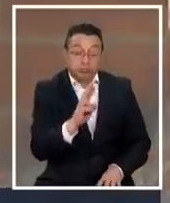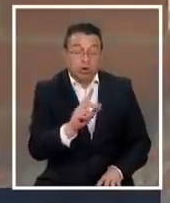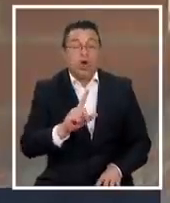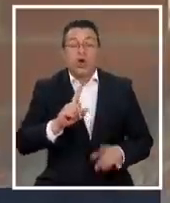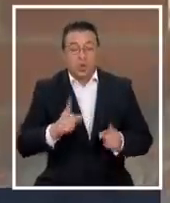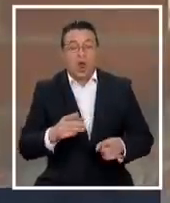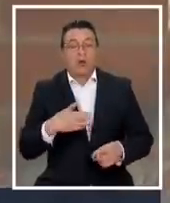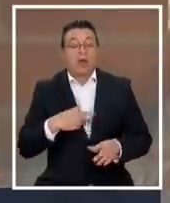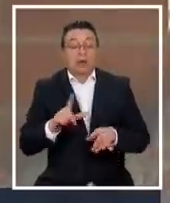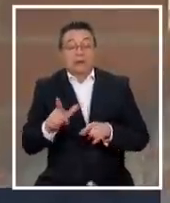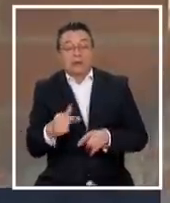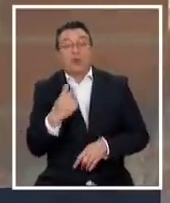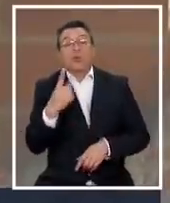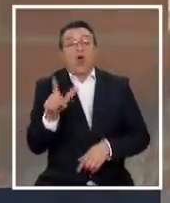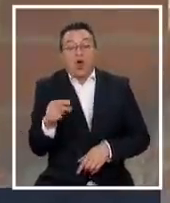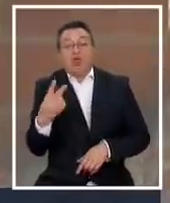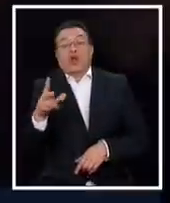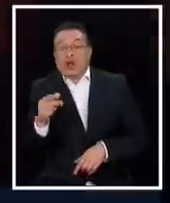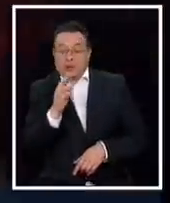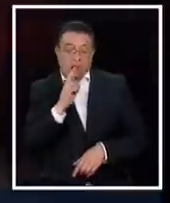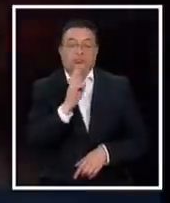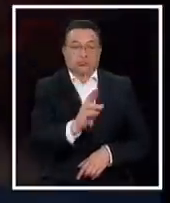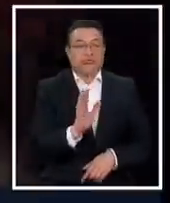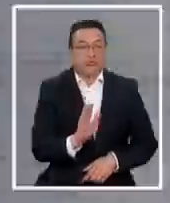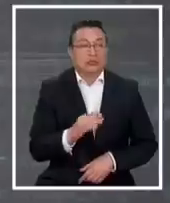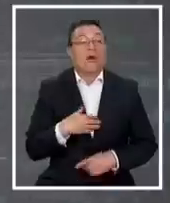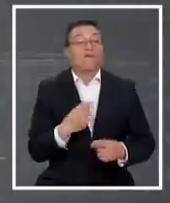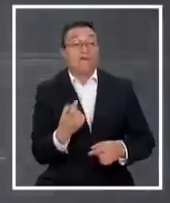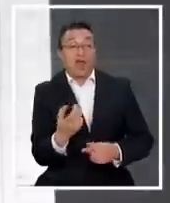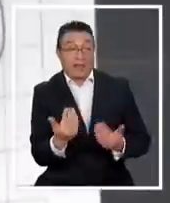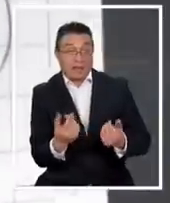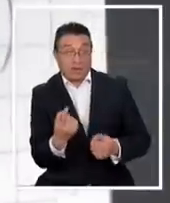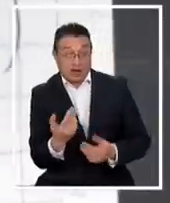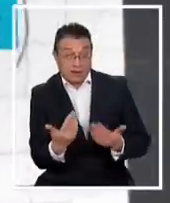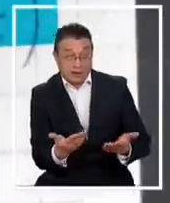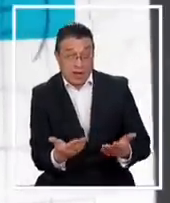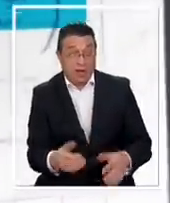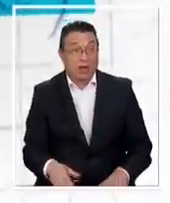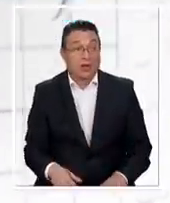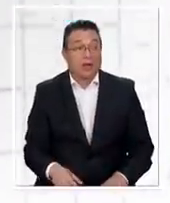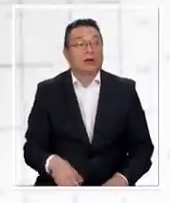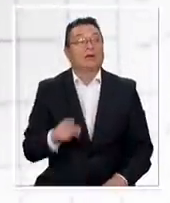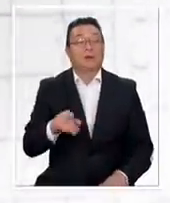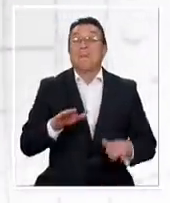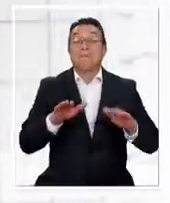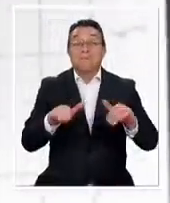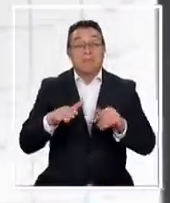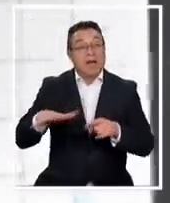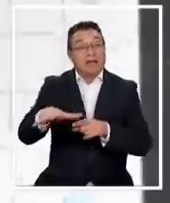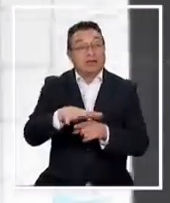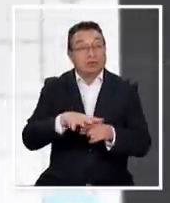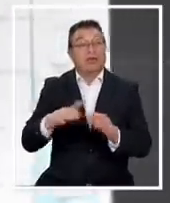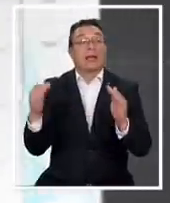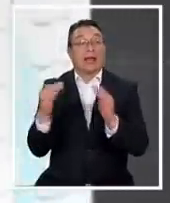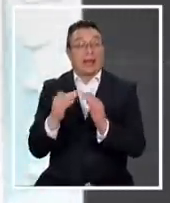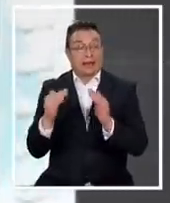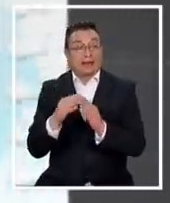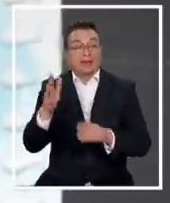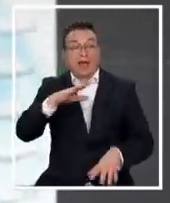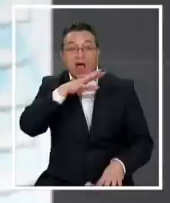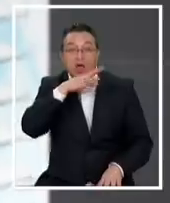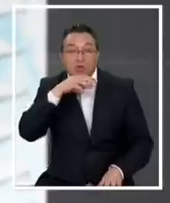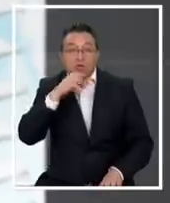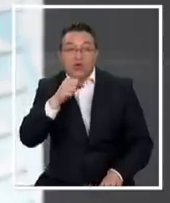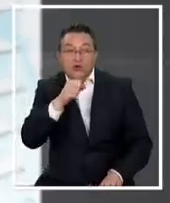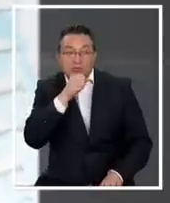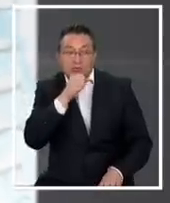demore 1 hora, 2 horas, 3 horas. ¿Necesitáis boleta? En las mismas condiciones atendió a domicilio a adultos